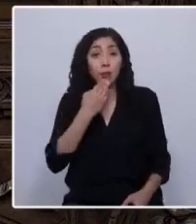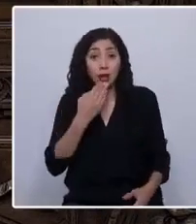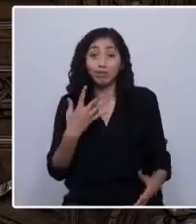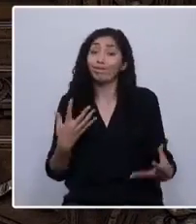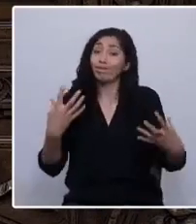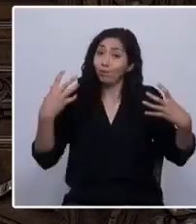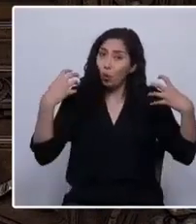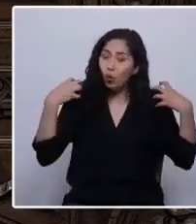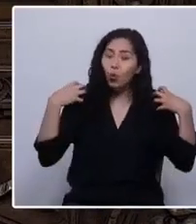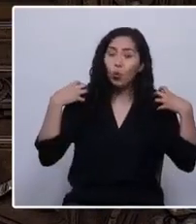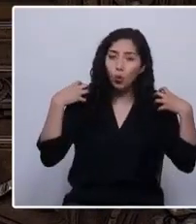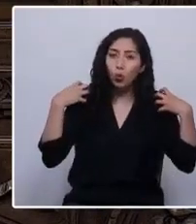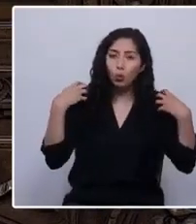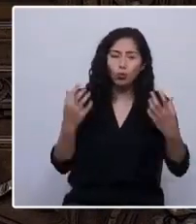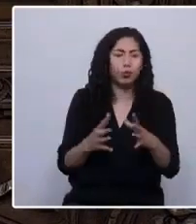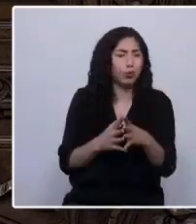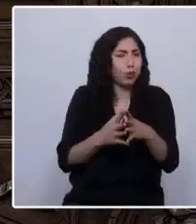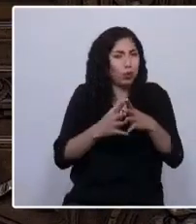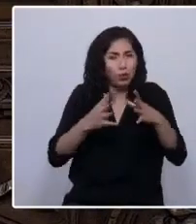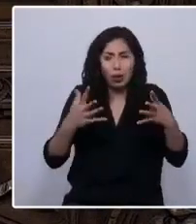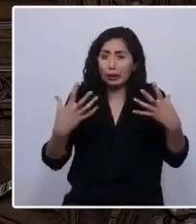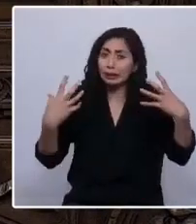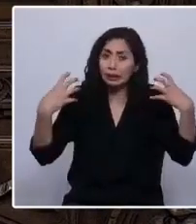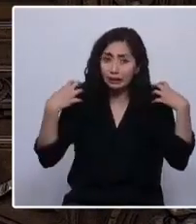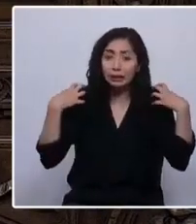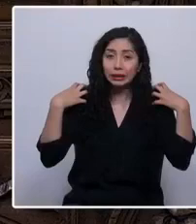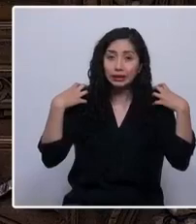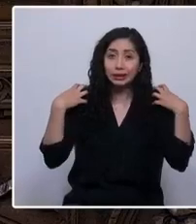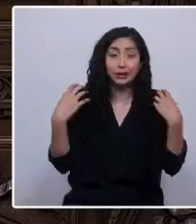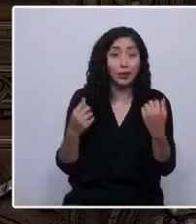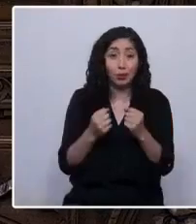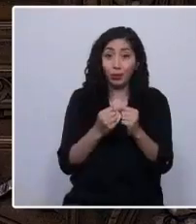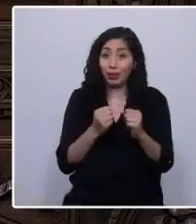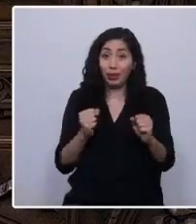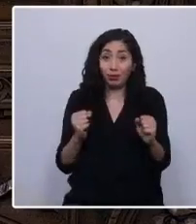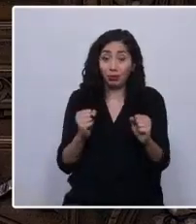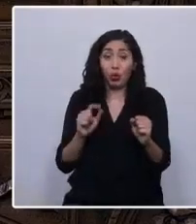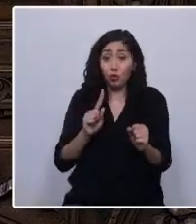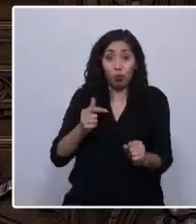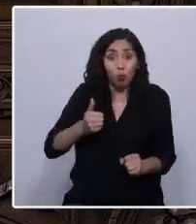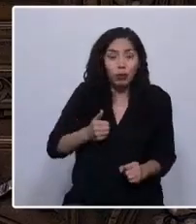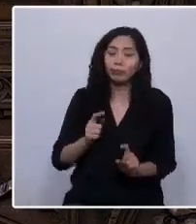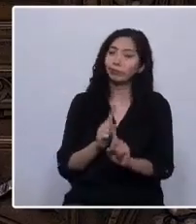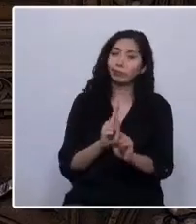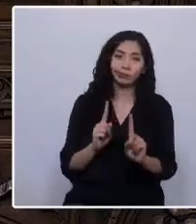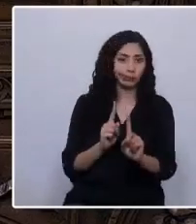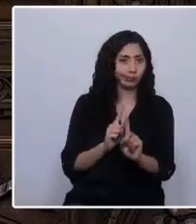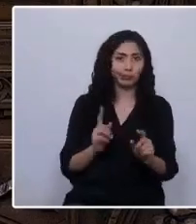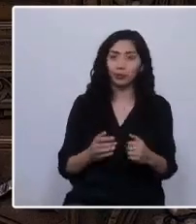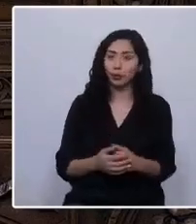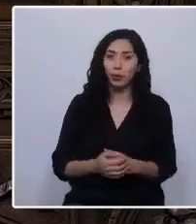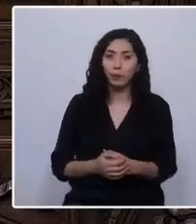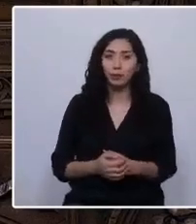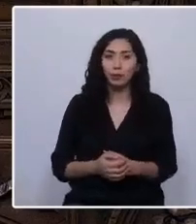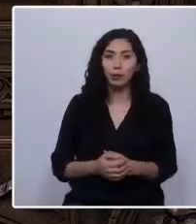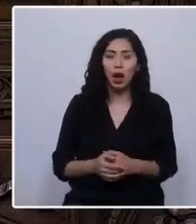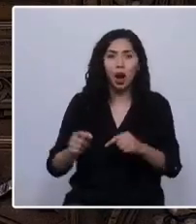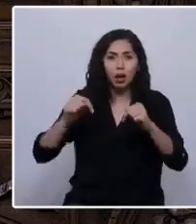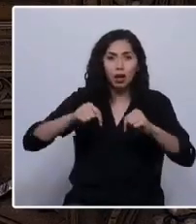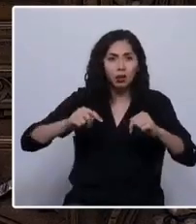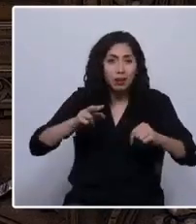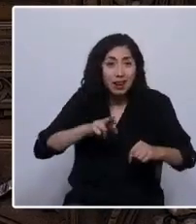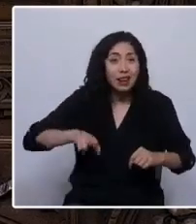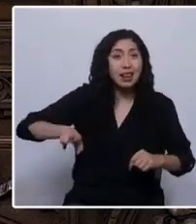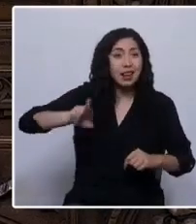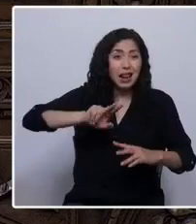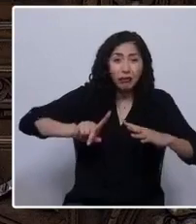responsabilidad inconmensurable. No podemos fallar. Vienen a refundar todo, exclaman